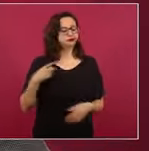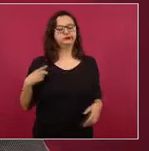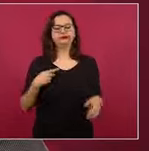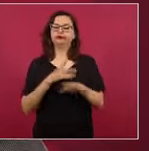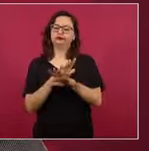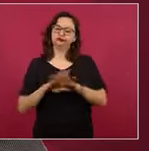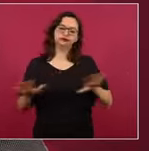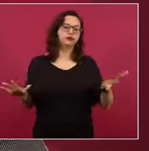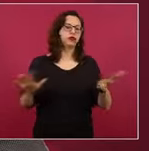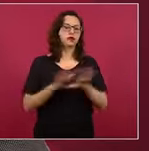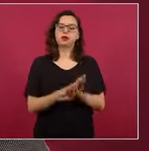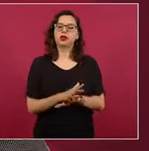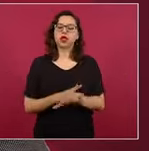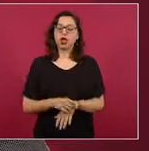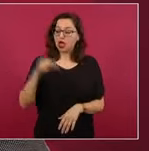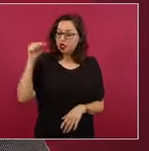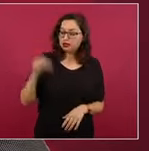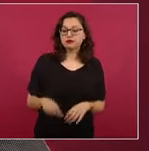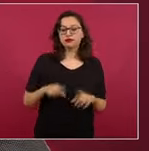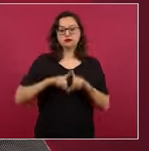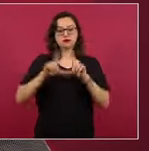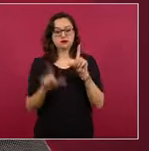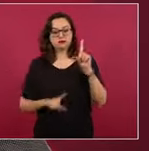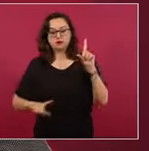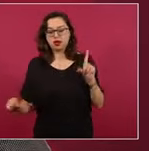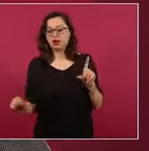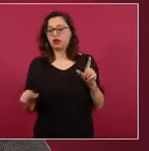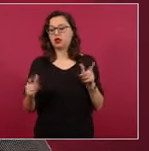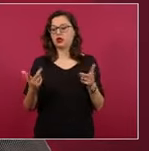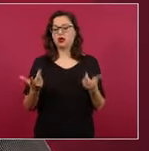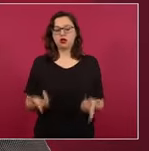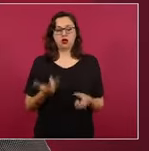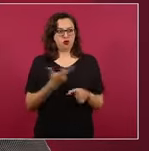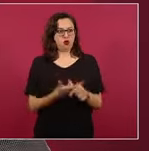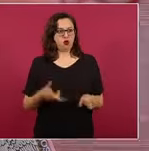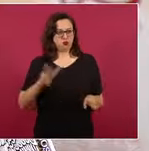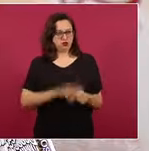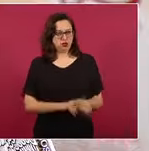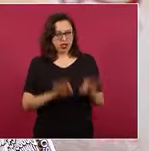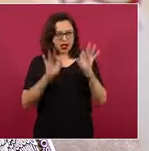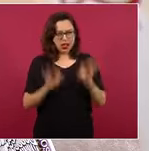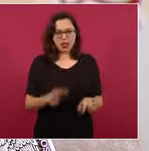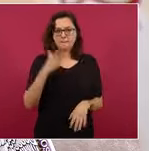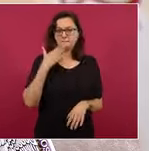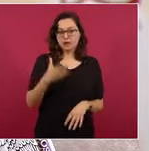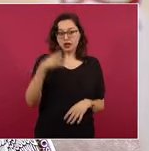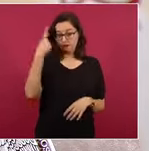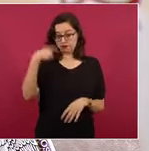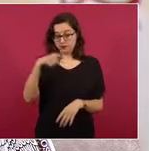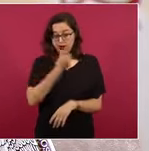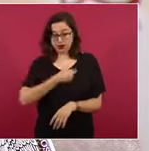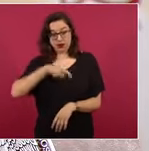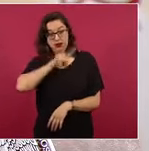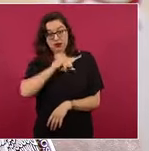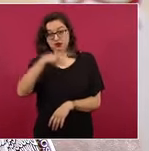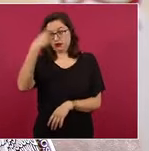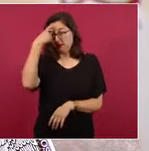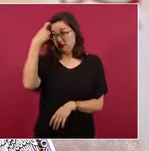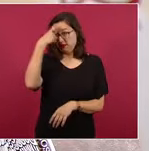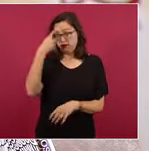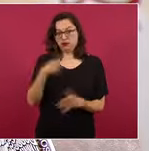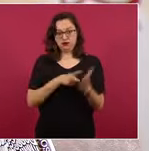en nuestro país también no tenemos todavía los lugares donde se atiende en forma